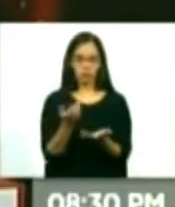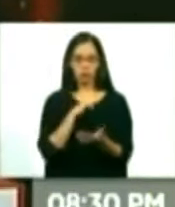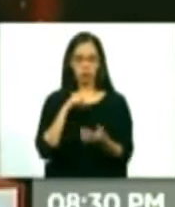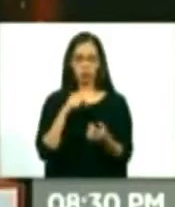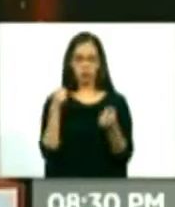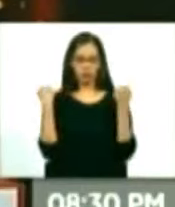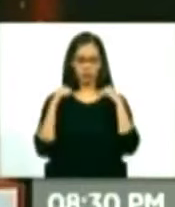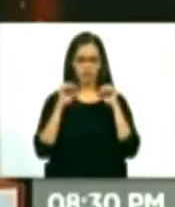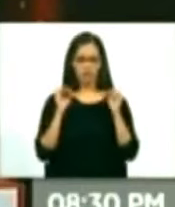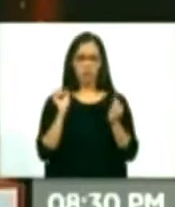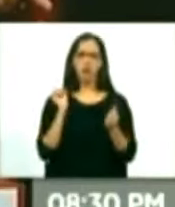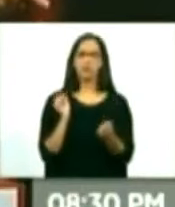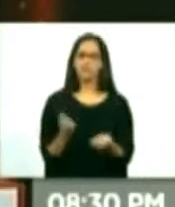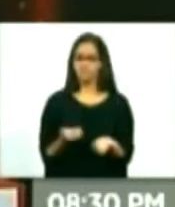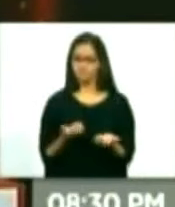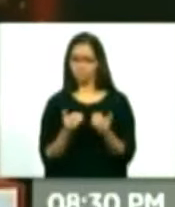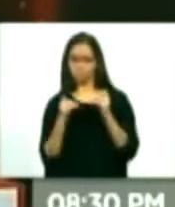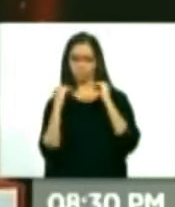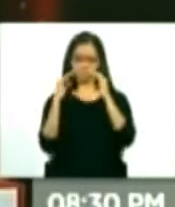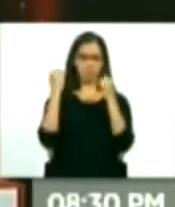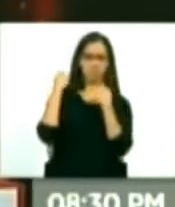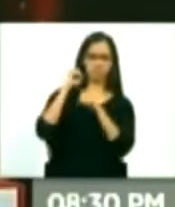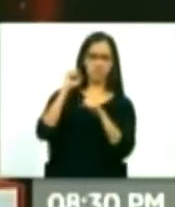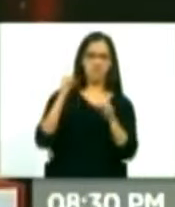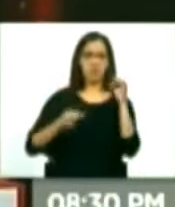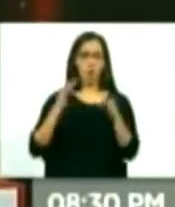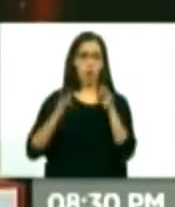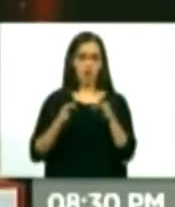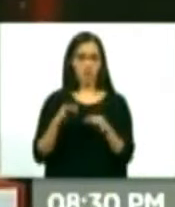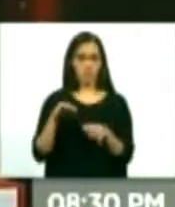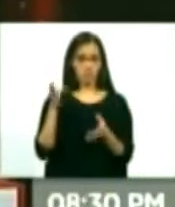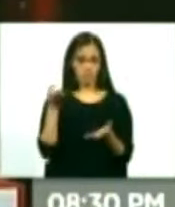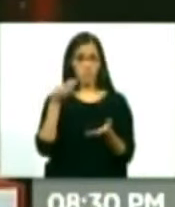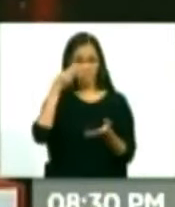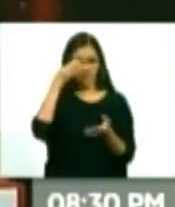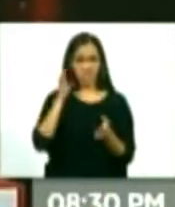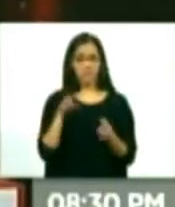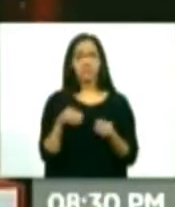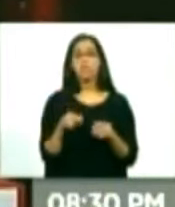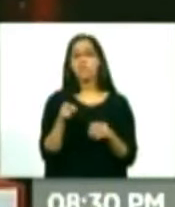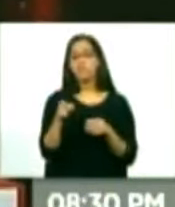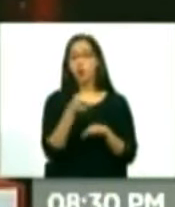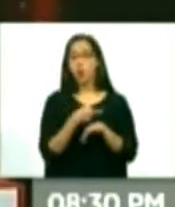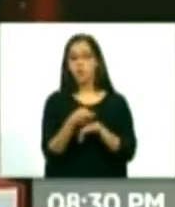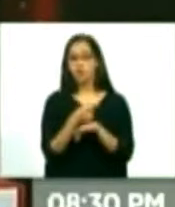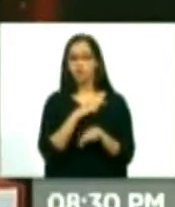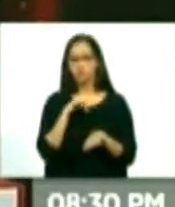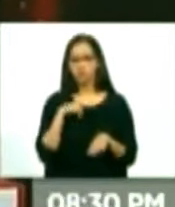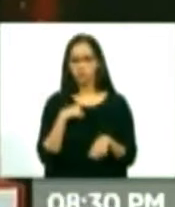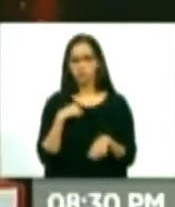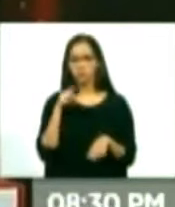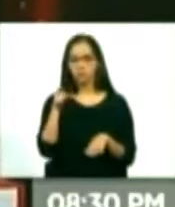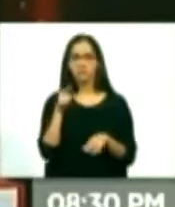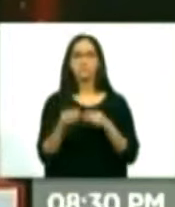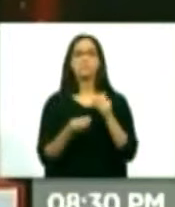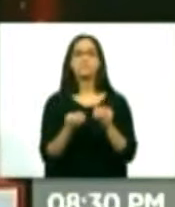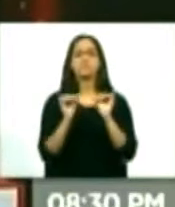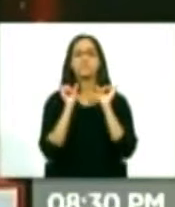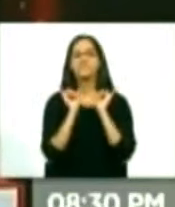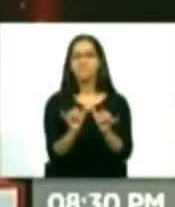y estuvimos alzados contra el tribunal de ese juez Moreno Natera y de ese gobierno, a ellos le aplicaron la misma